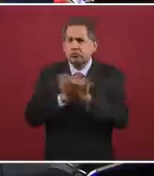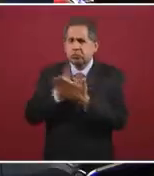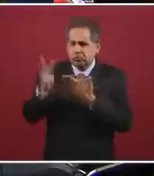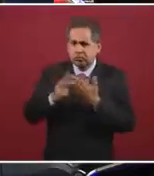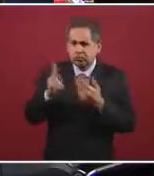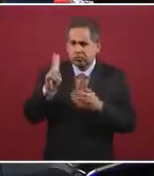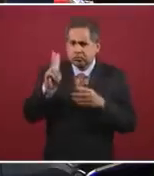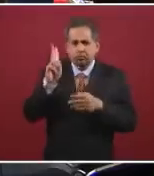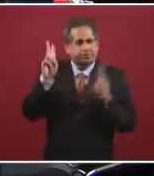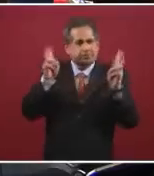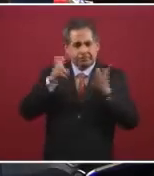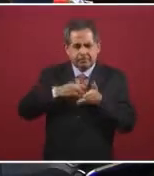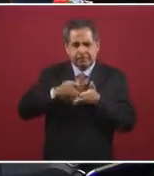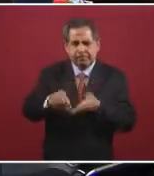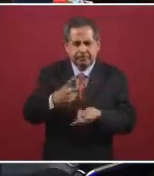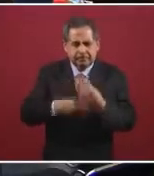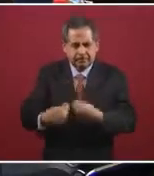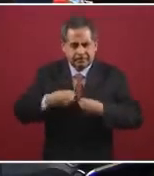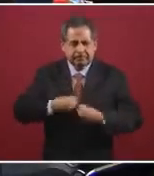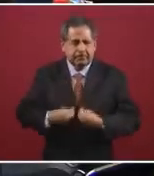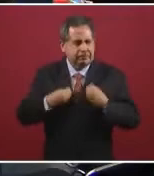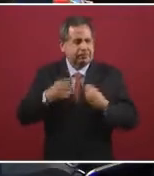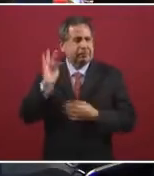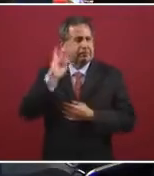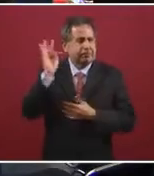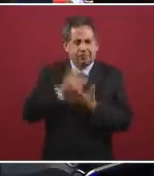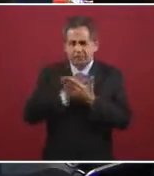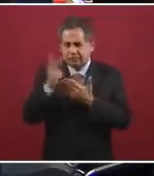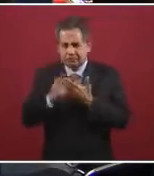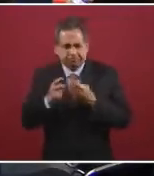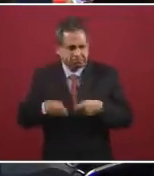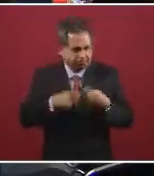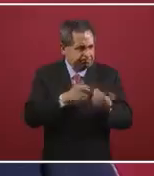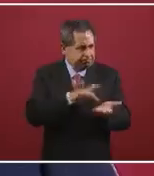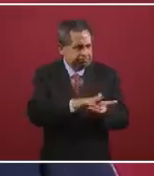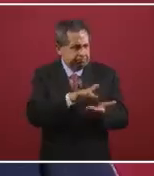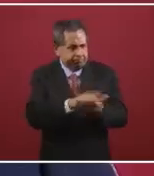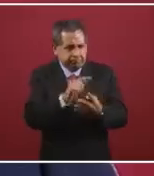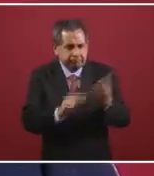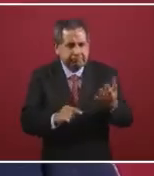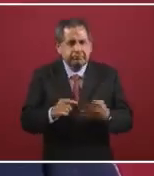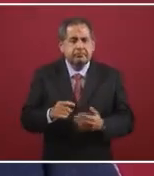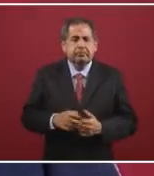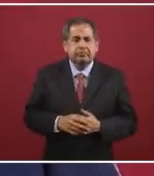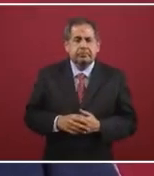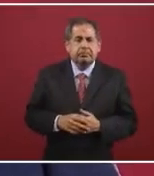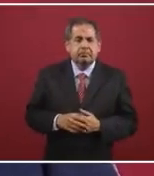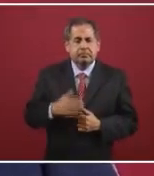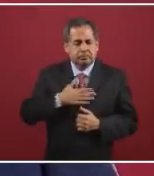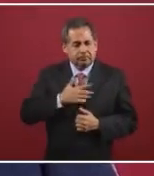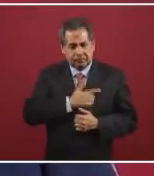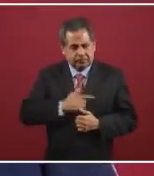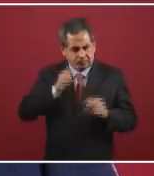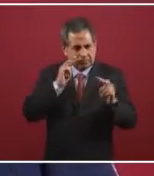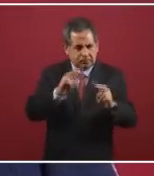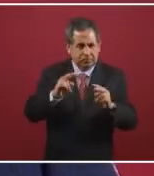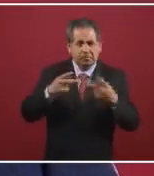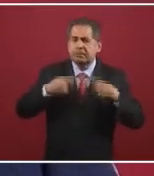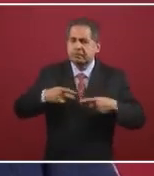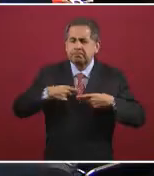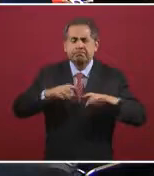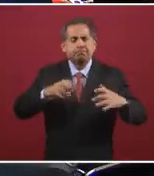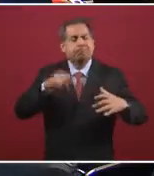Sembrando Vida, quizás a través de los programas asistenciales. Ya me da gusto ver a